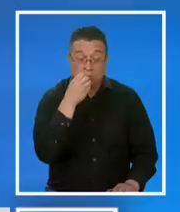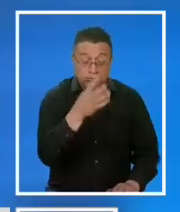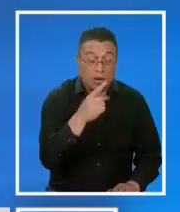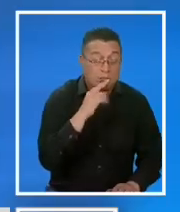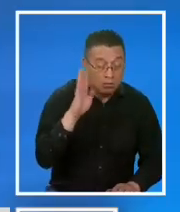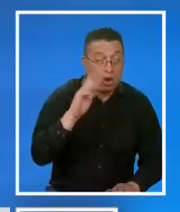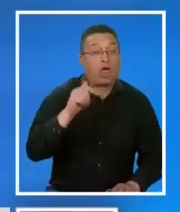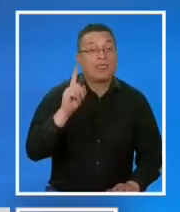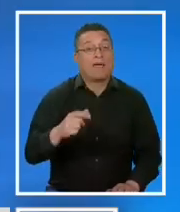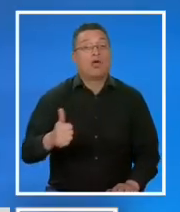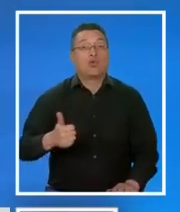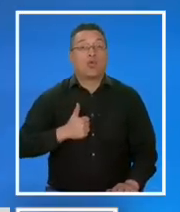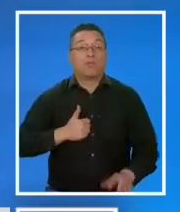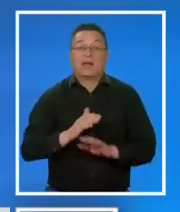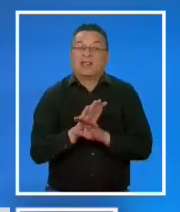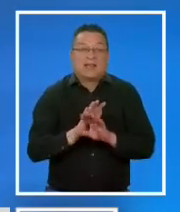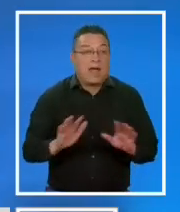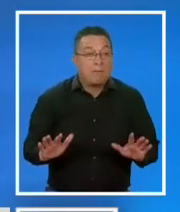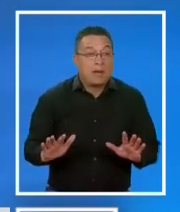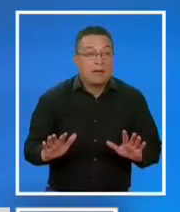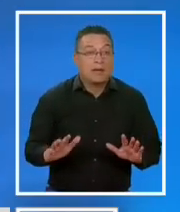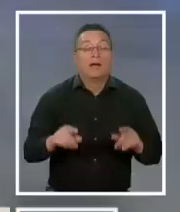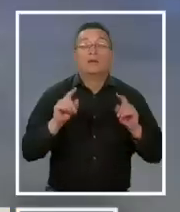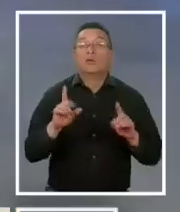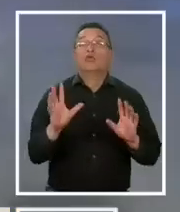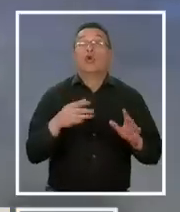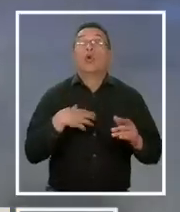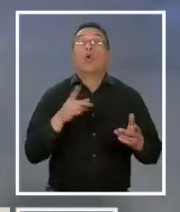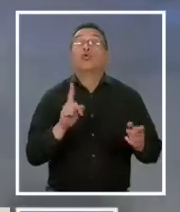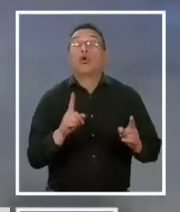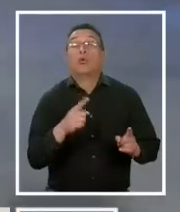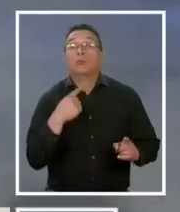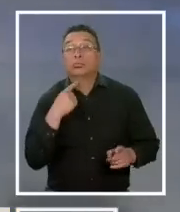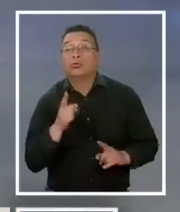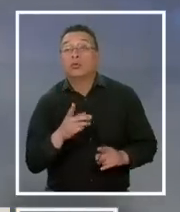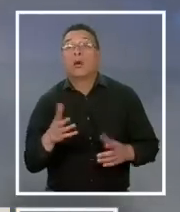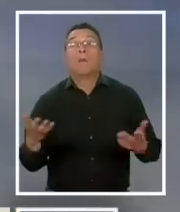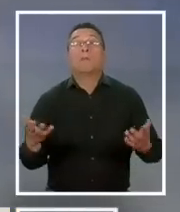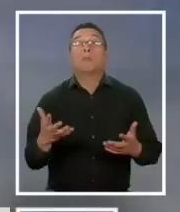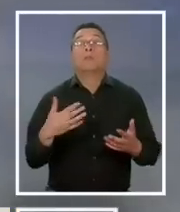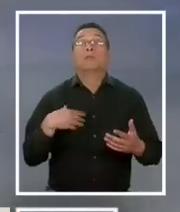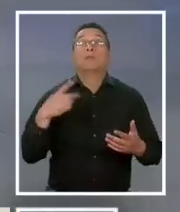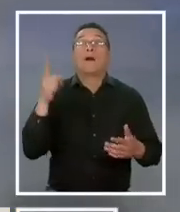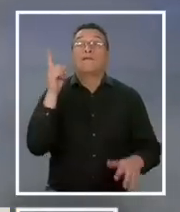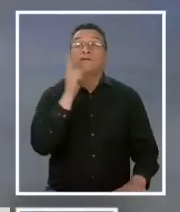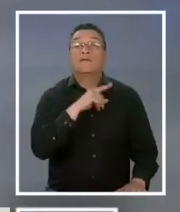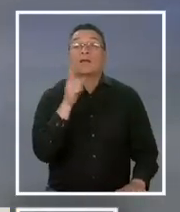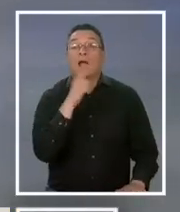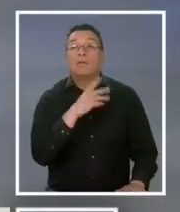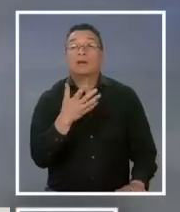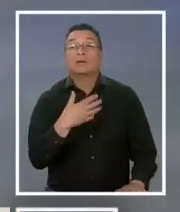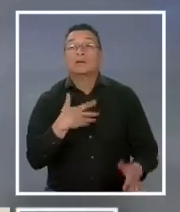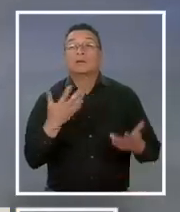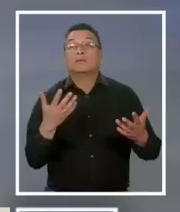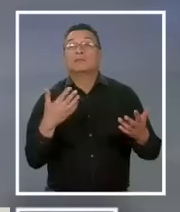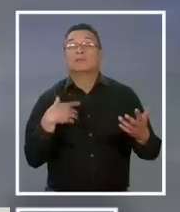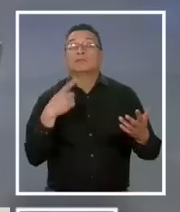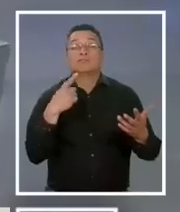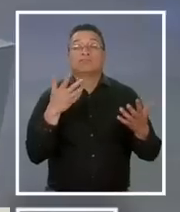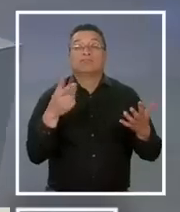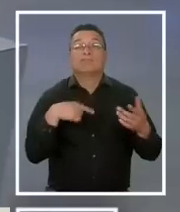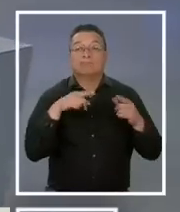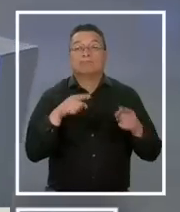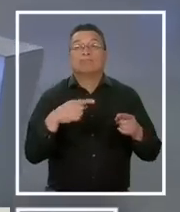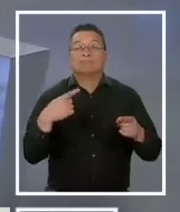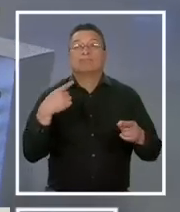comprometió que la cumpla sino no sé en qué mundo caemos porque finalmente estamos ante esto